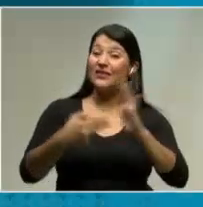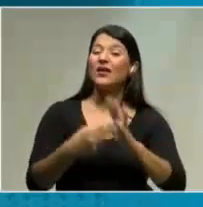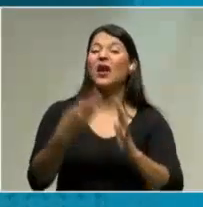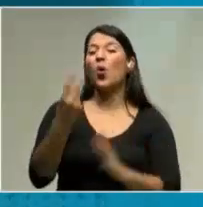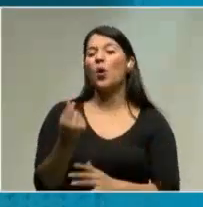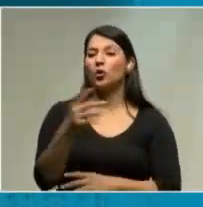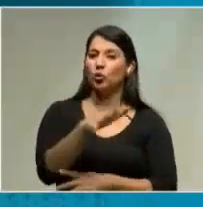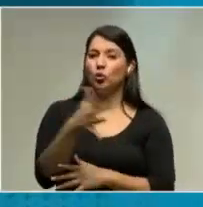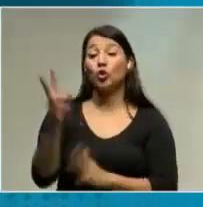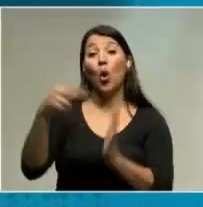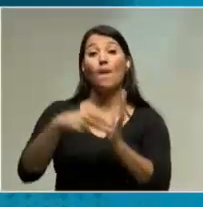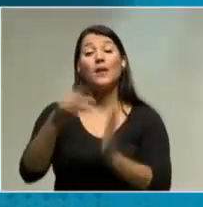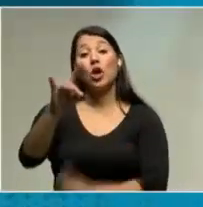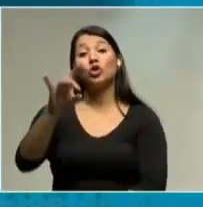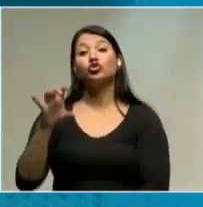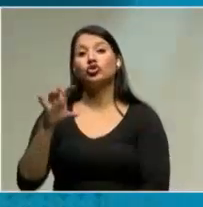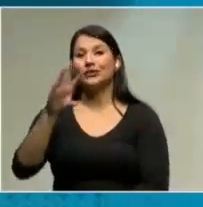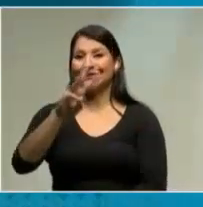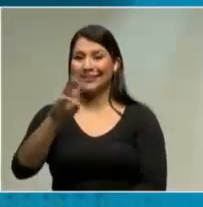en promedio